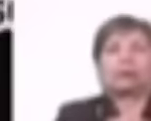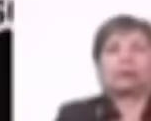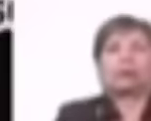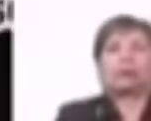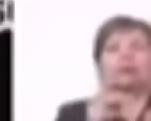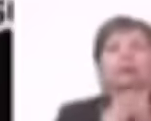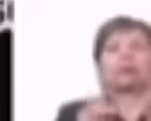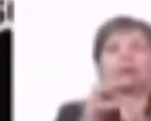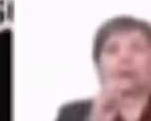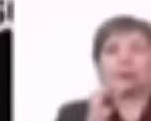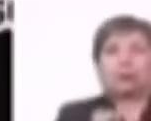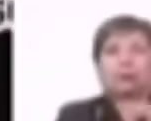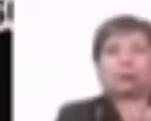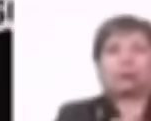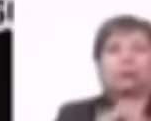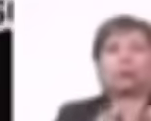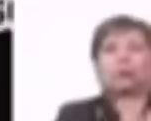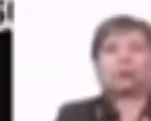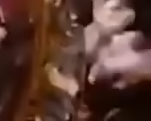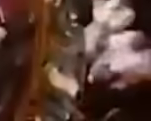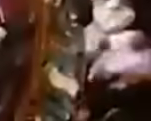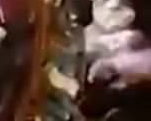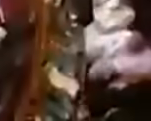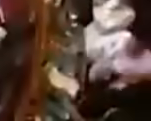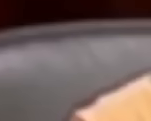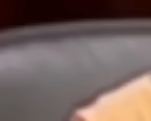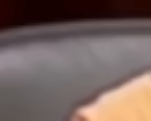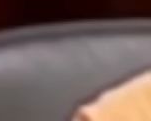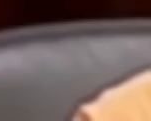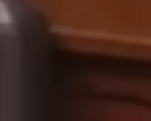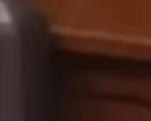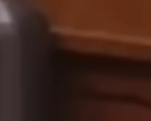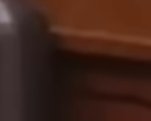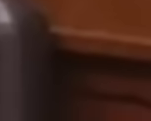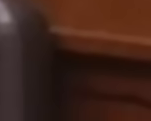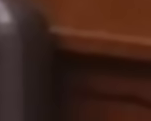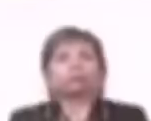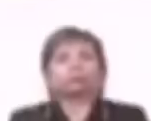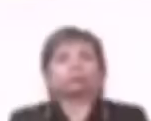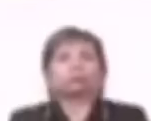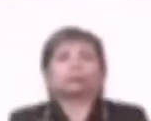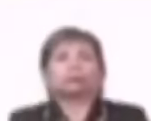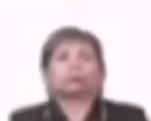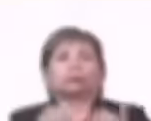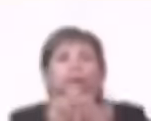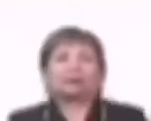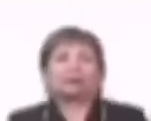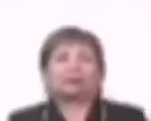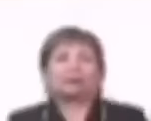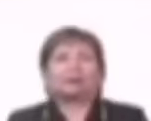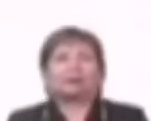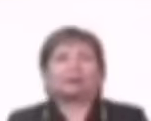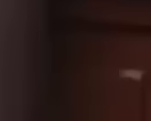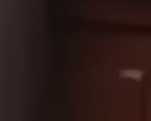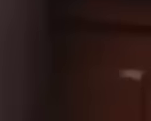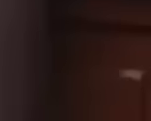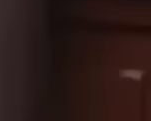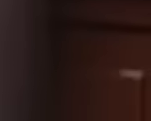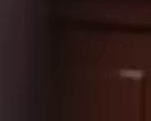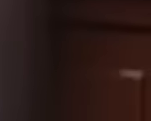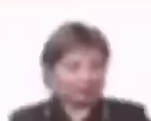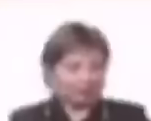del Sistema Interamericano de Derechos Humanos. Todo esto en un tenso debate donde Sigrid y los rojos